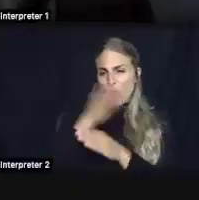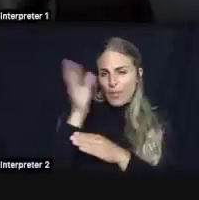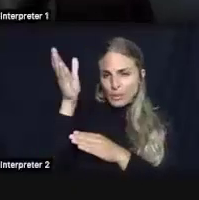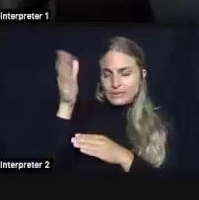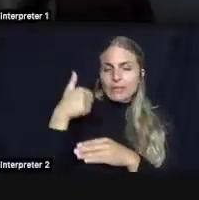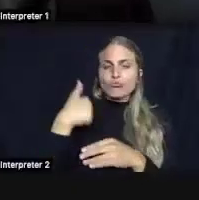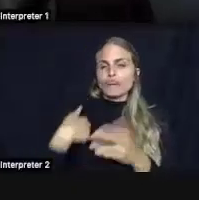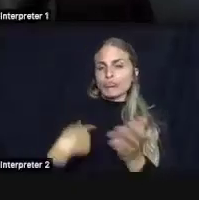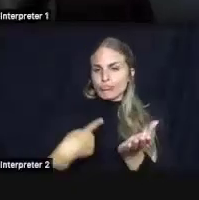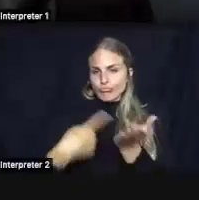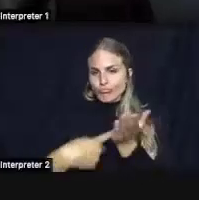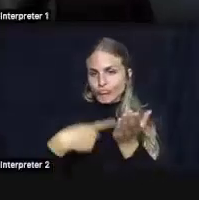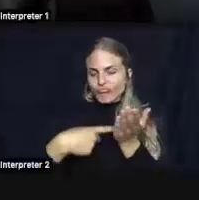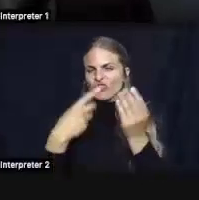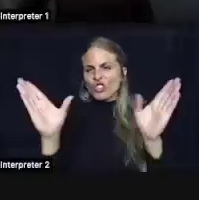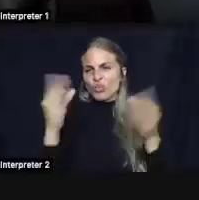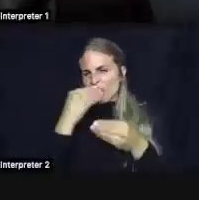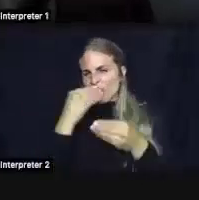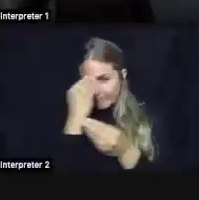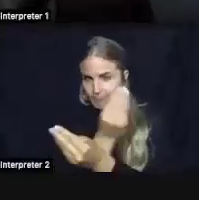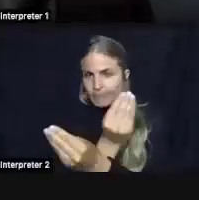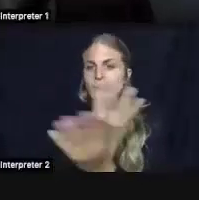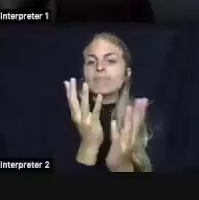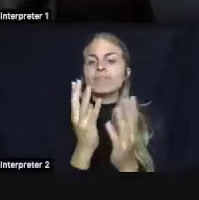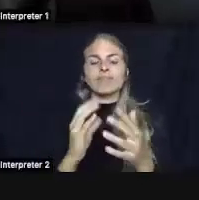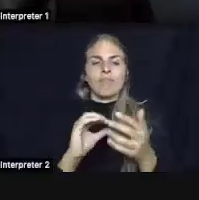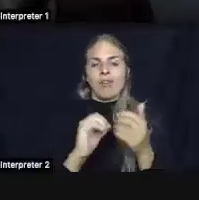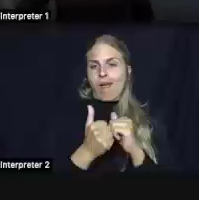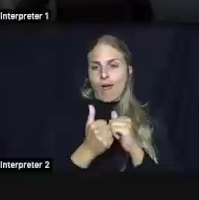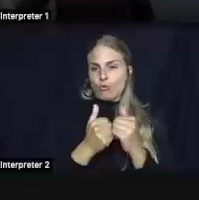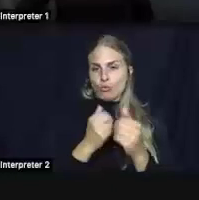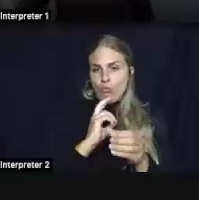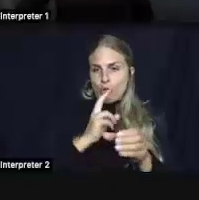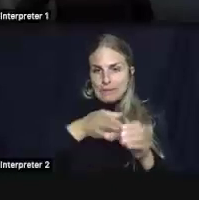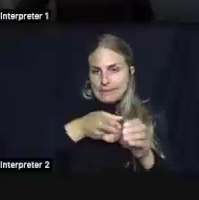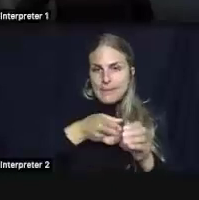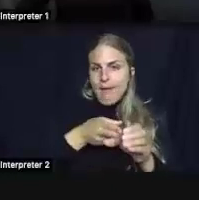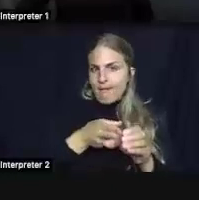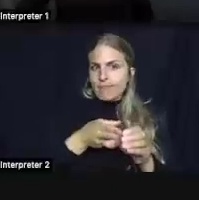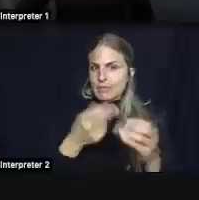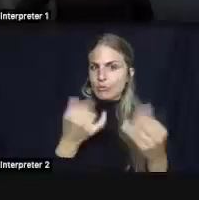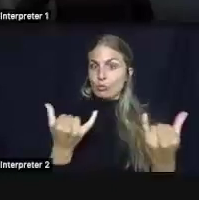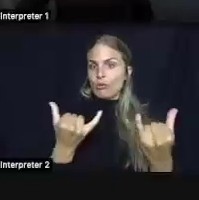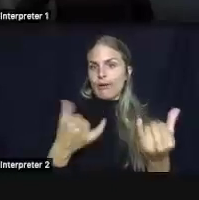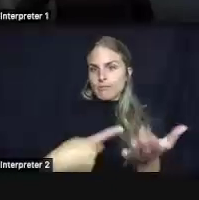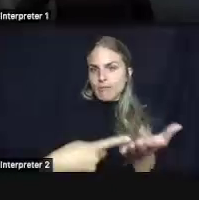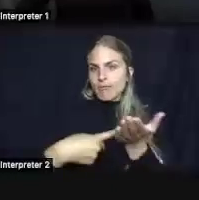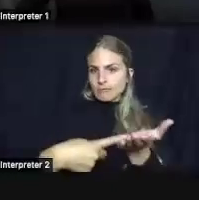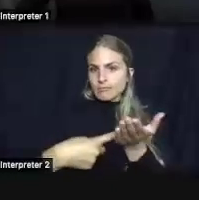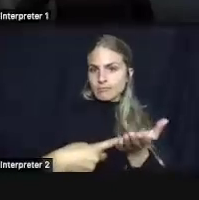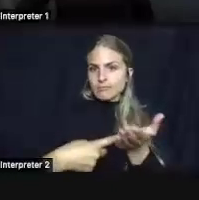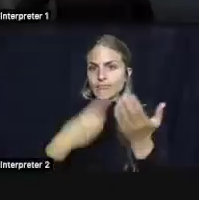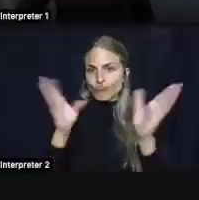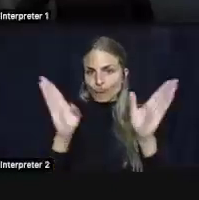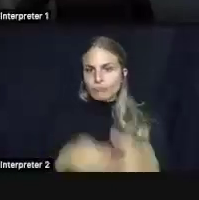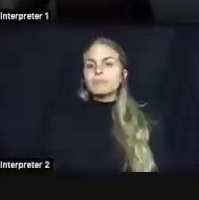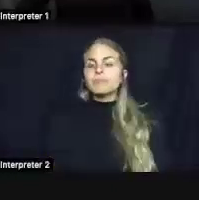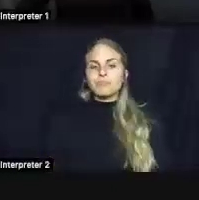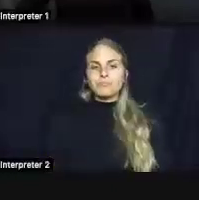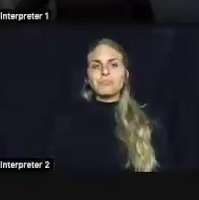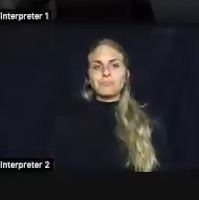virtual. Antes de la presentación, repasaré algunas informaciones generales sobre cómo participar en la audiencia